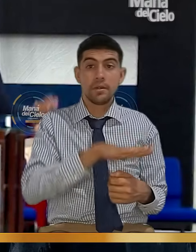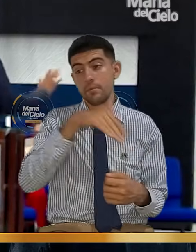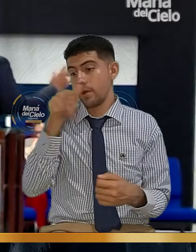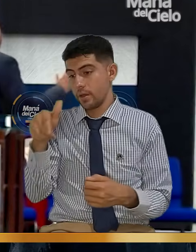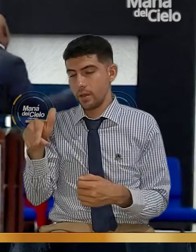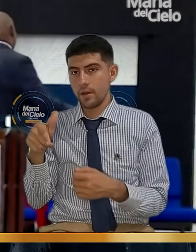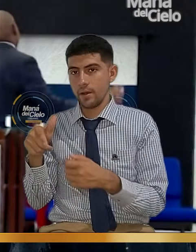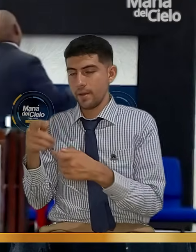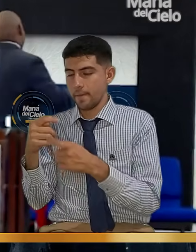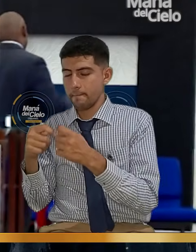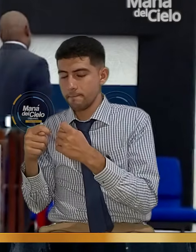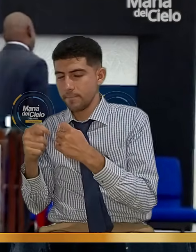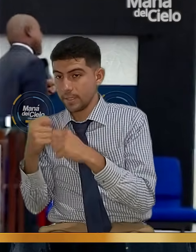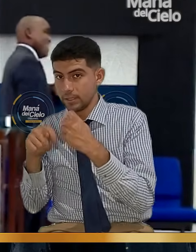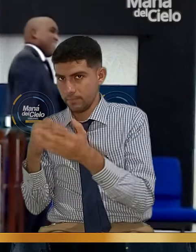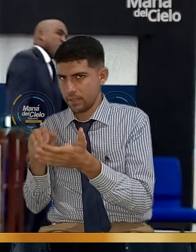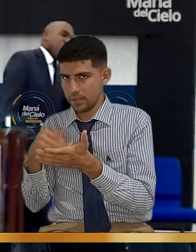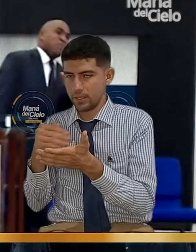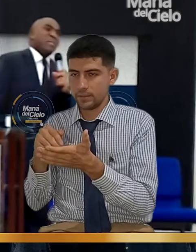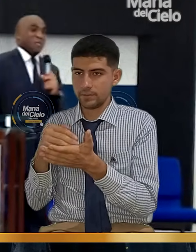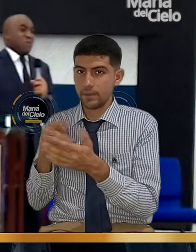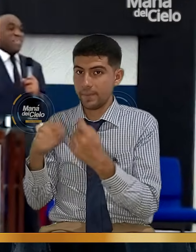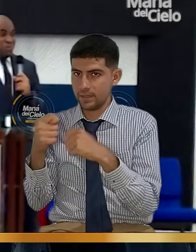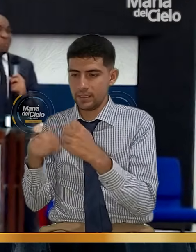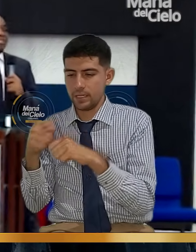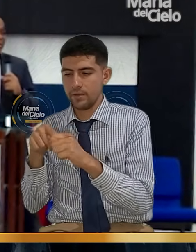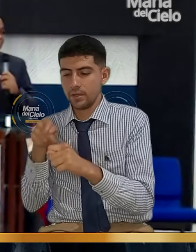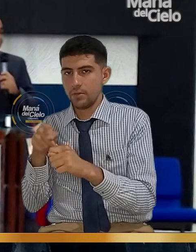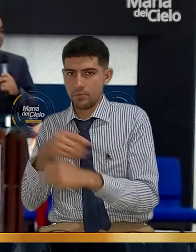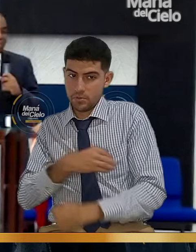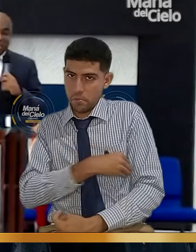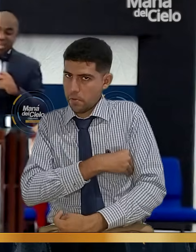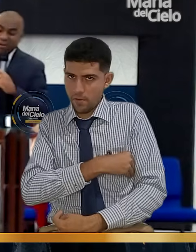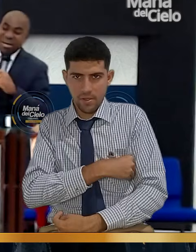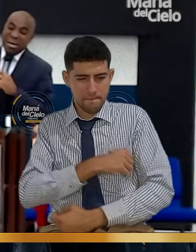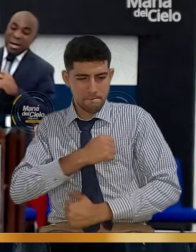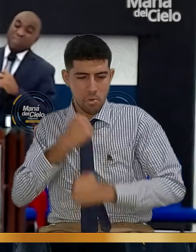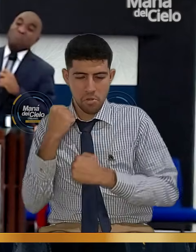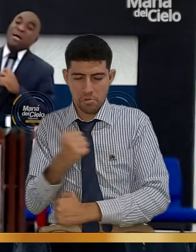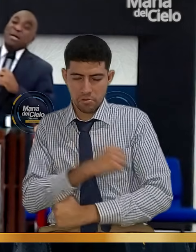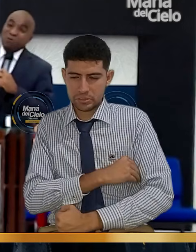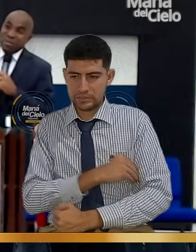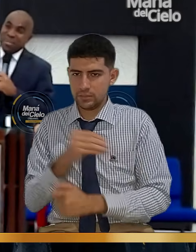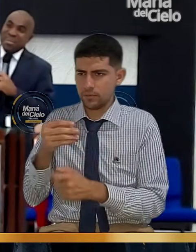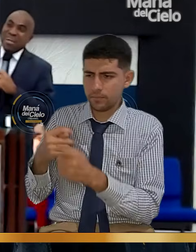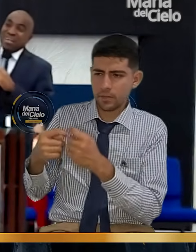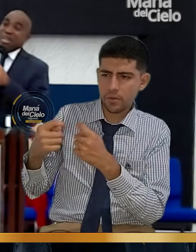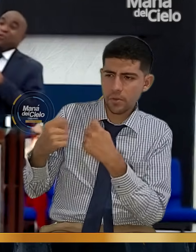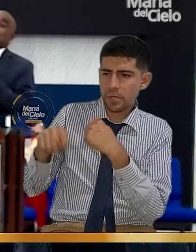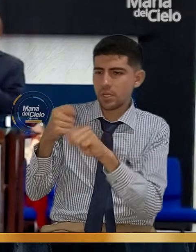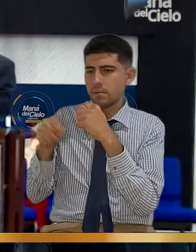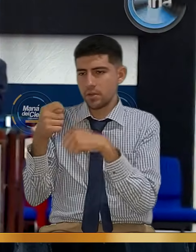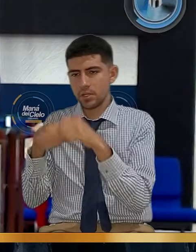tal vez escogía también las mandarinas. Y por eso era que me iba también vendiendo fruta, porque andaba armado